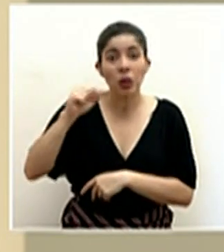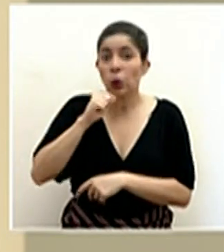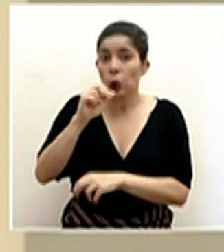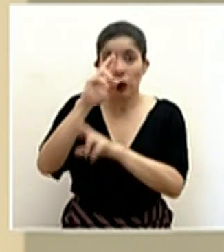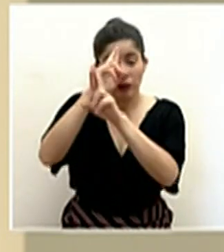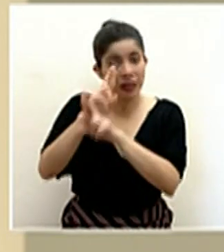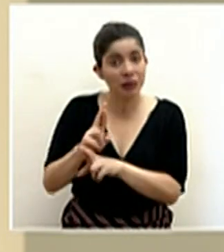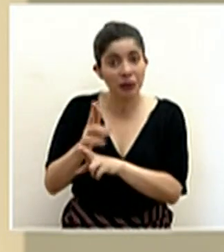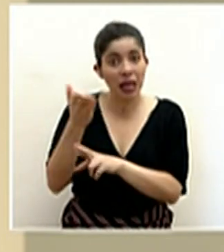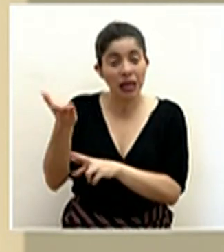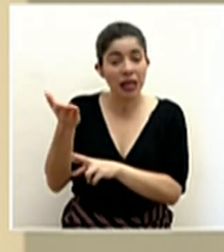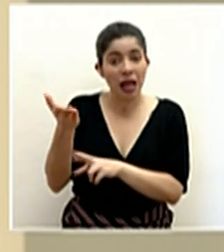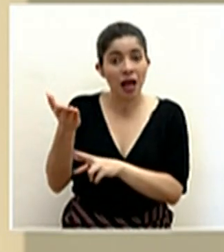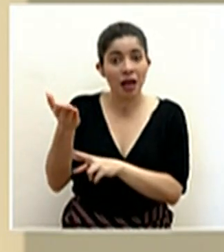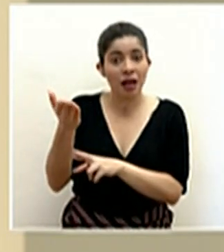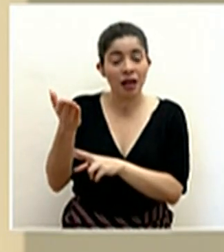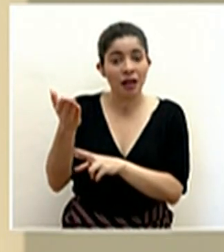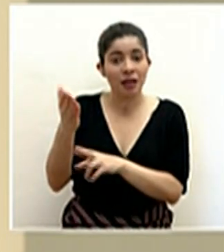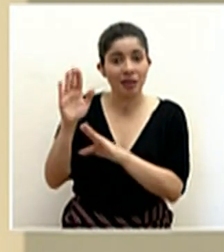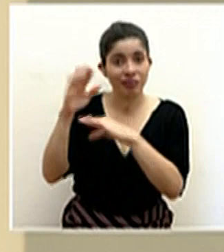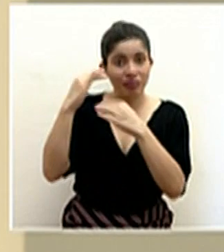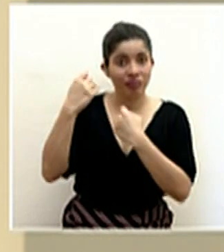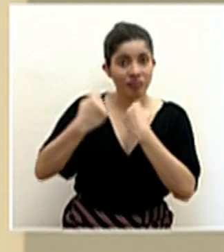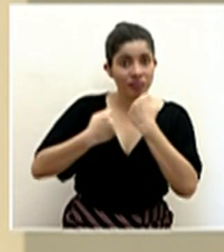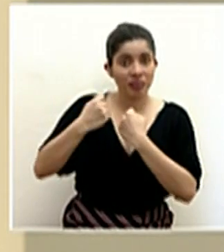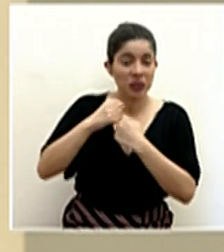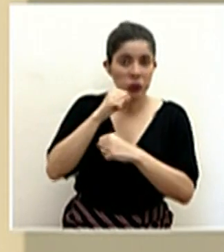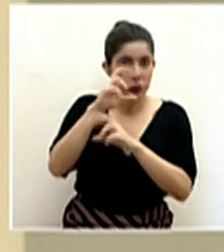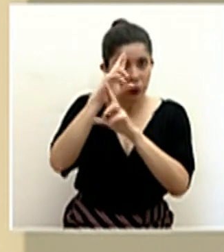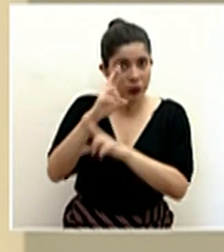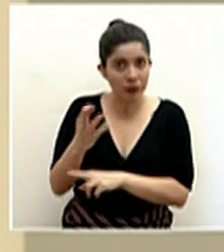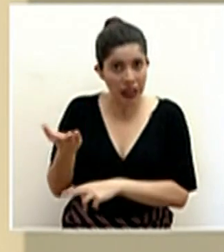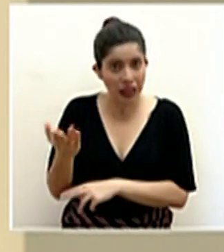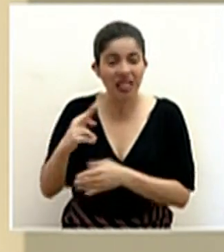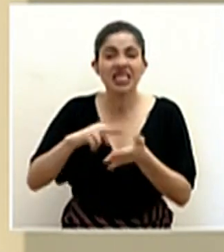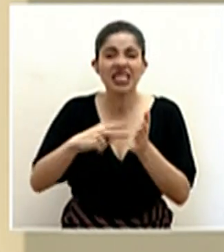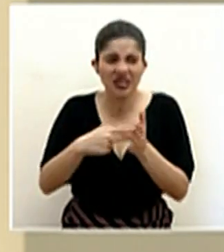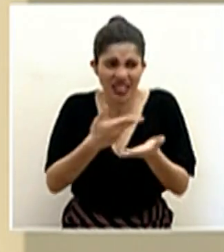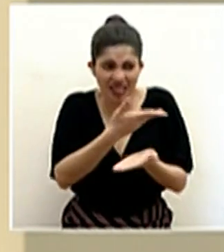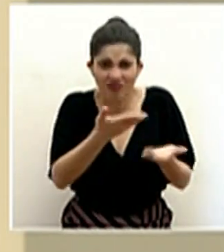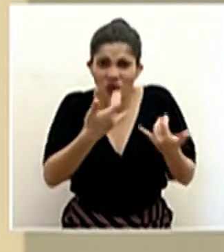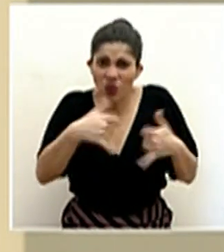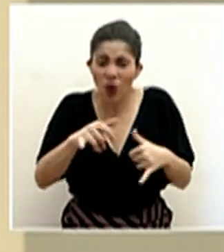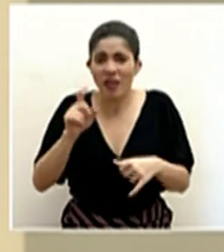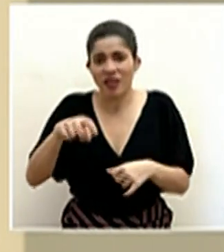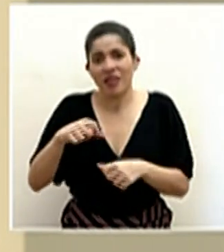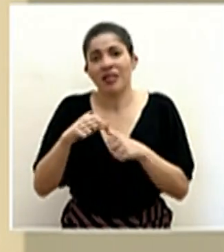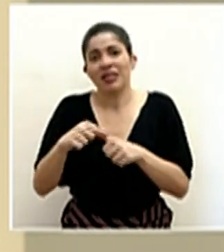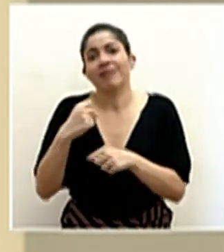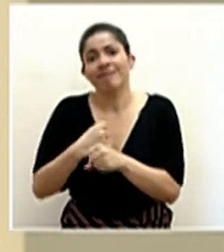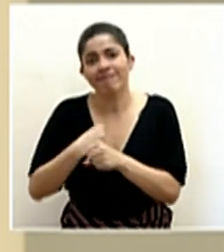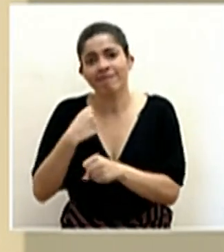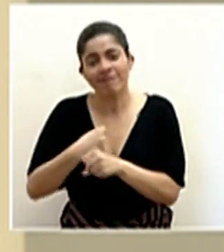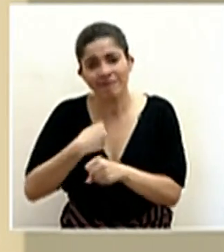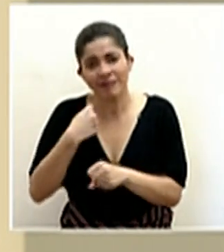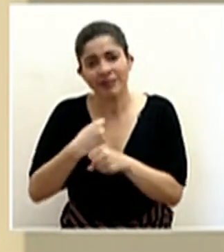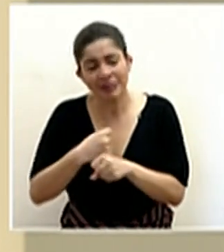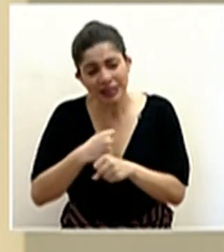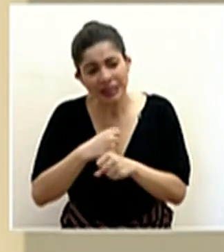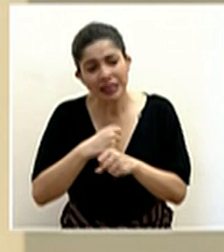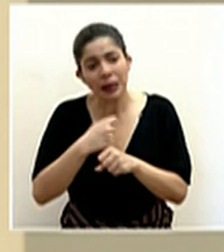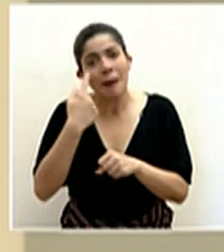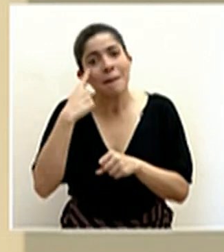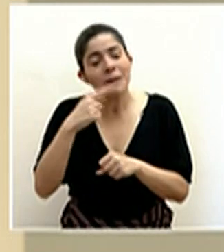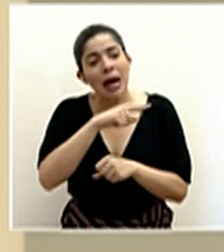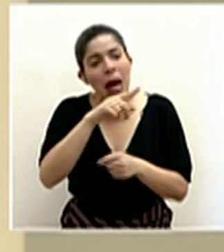respetan el asunto de la restricción vehicular sanitaria, significa que todavía tenemos que seguir trabajando en esa parte de